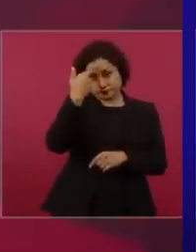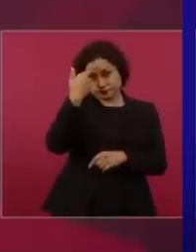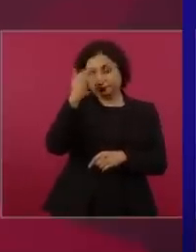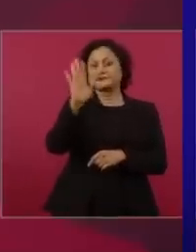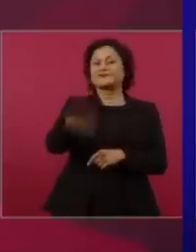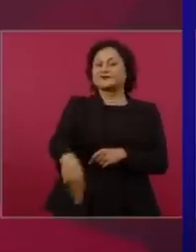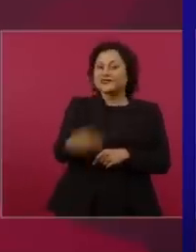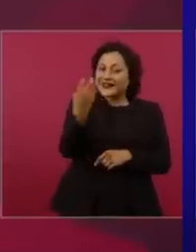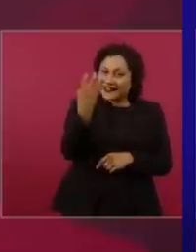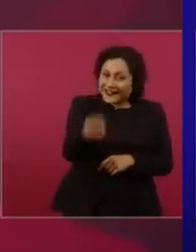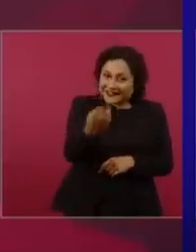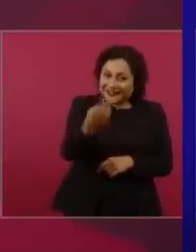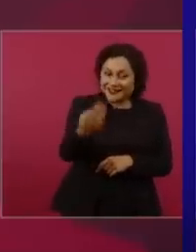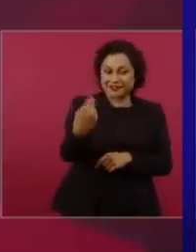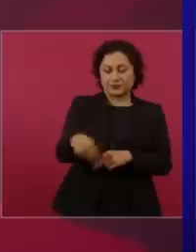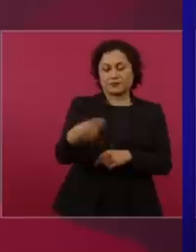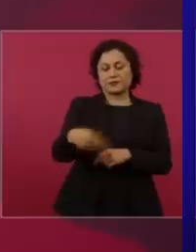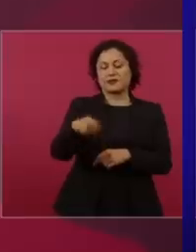Repsol,